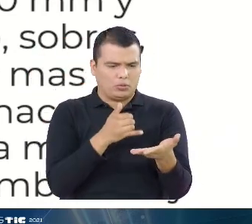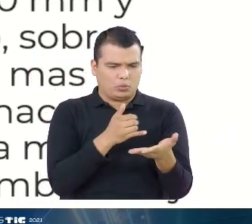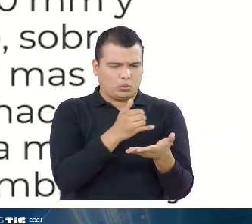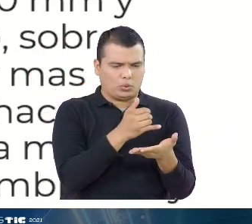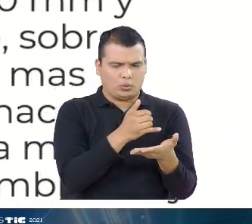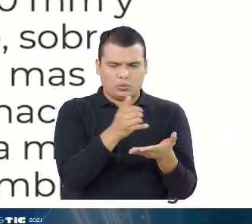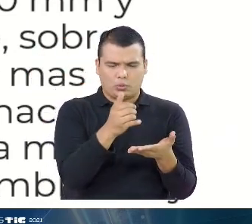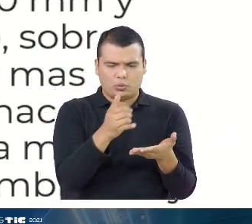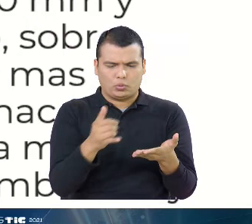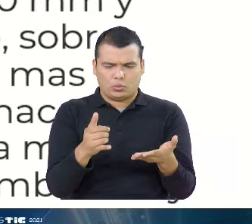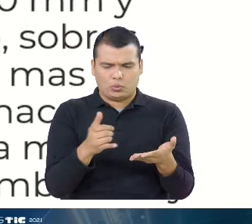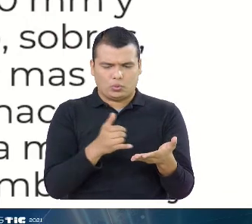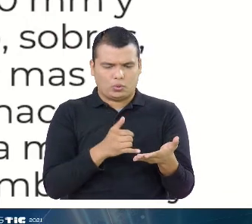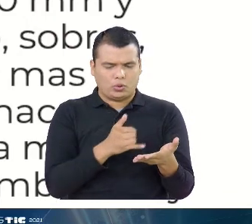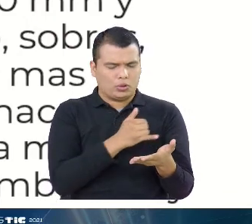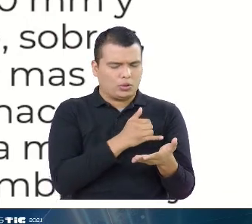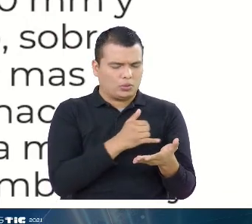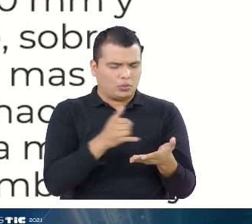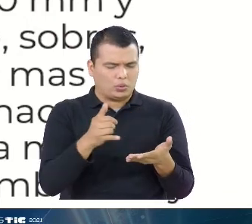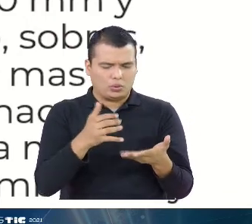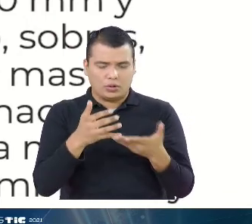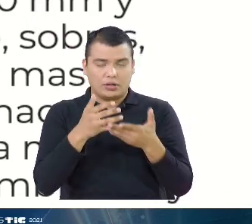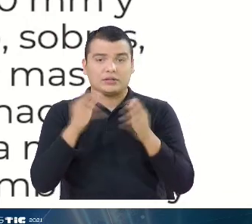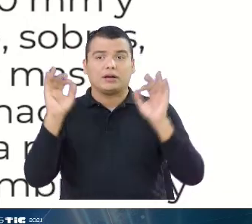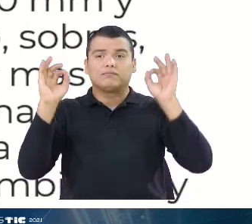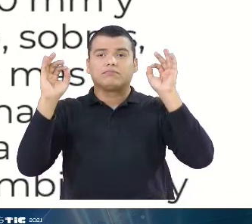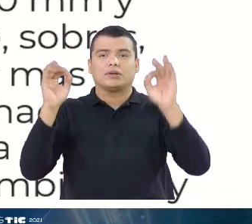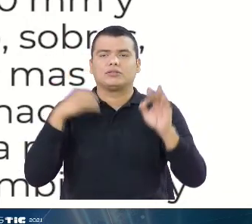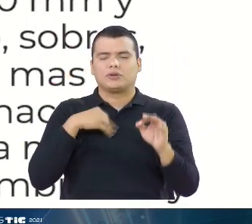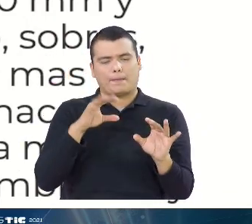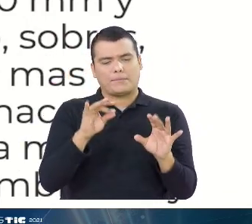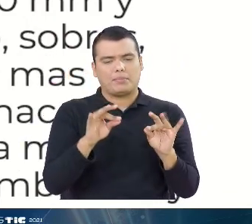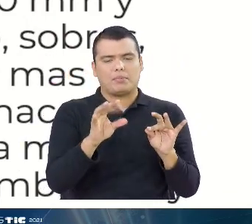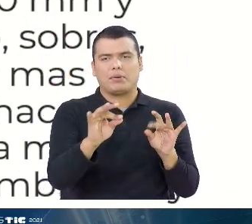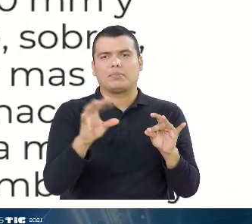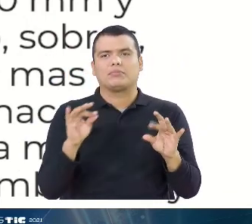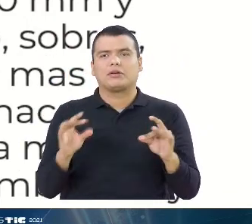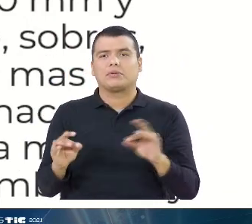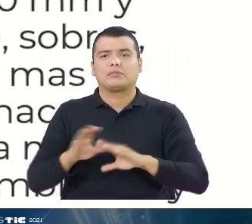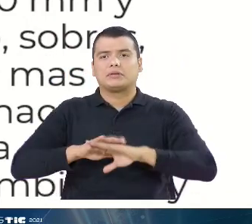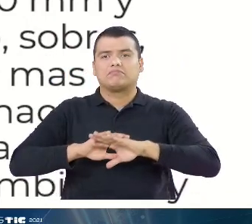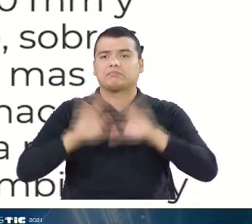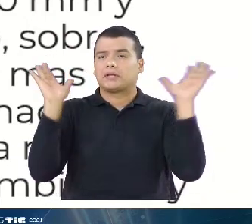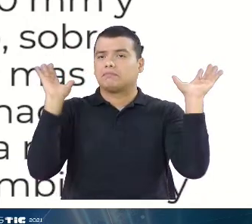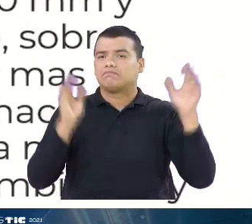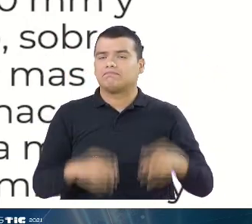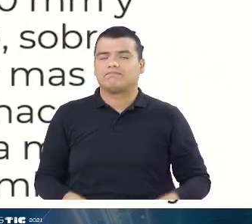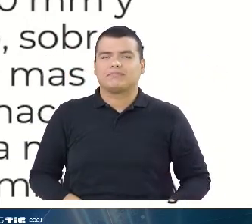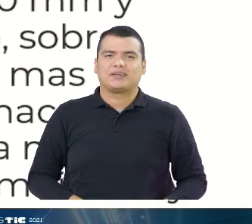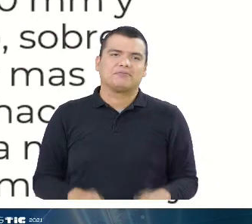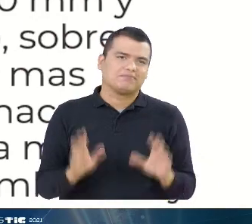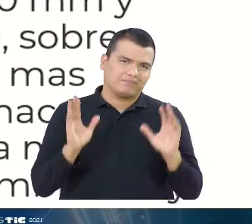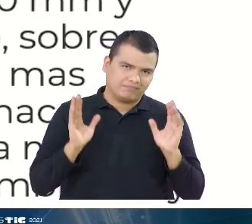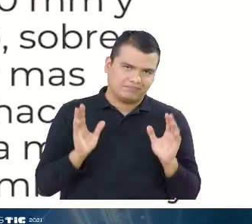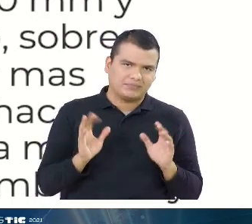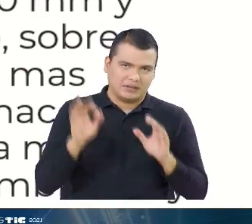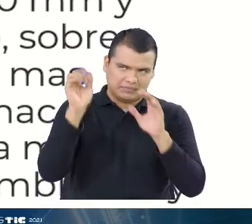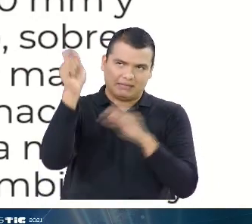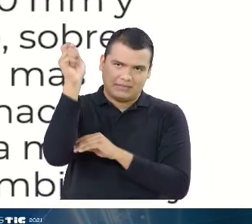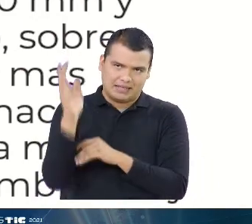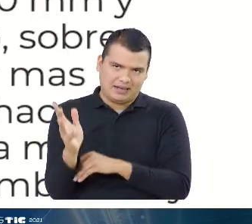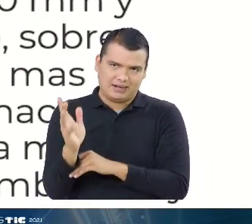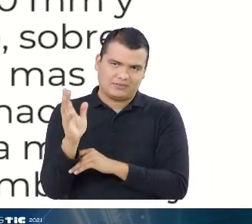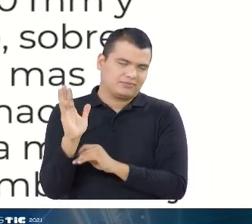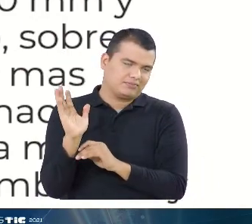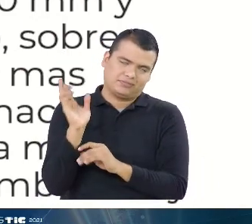láser automáticamente me hubiera cortado todas las piezas y lo único que habría hecho sería pegarlas. Pero como ya les dije, por el tema